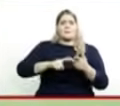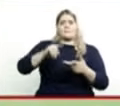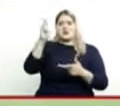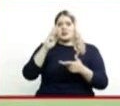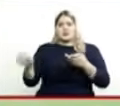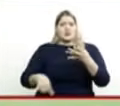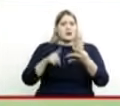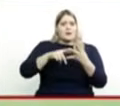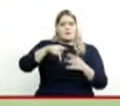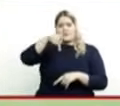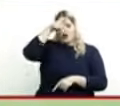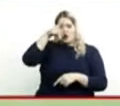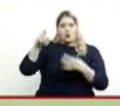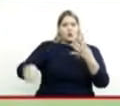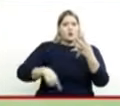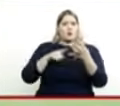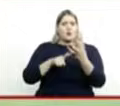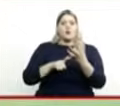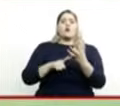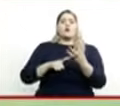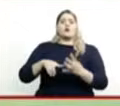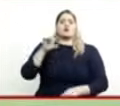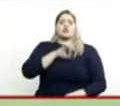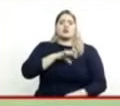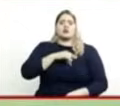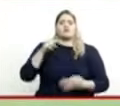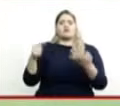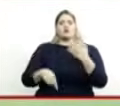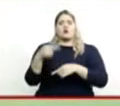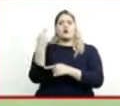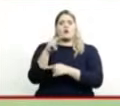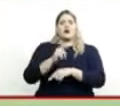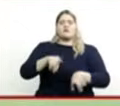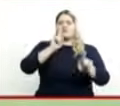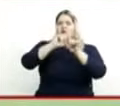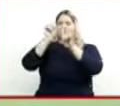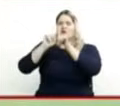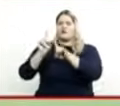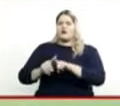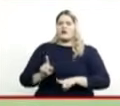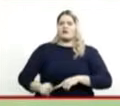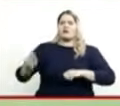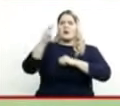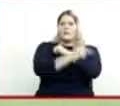Brasil, Perú, Chile, Uruguay y otros países de la región.